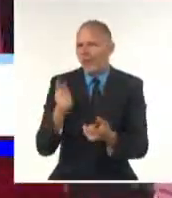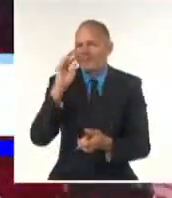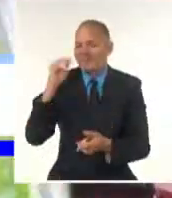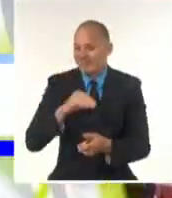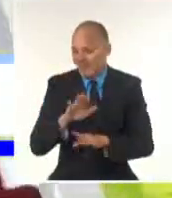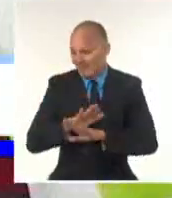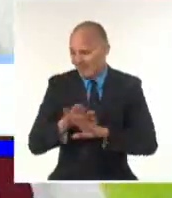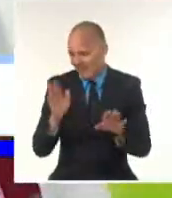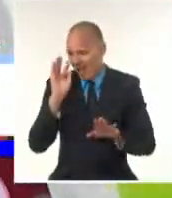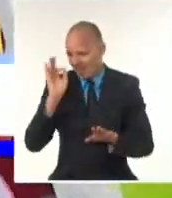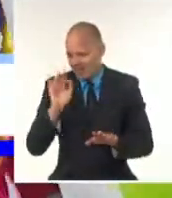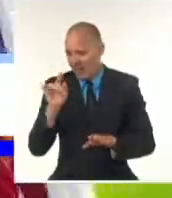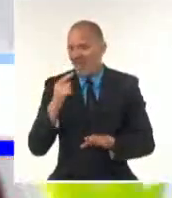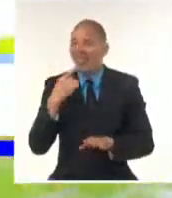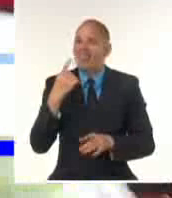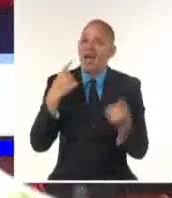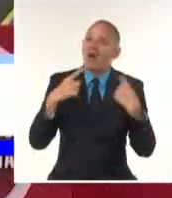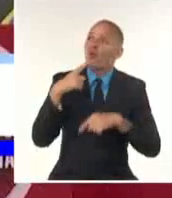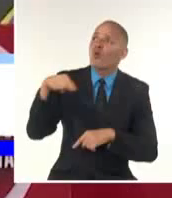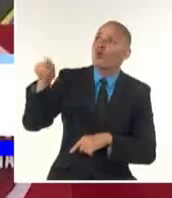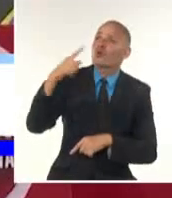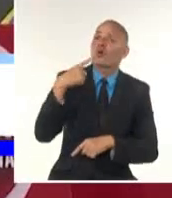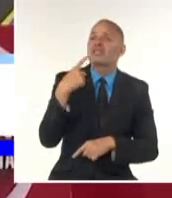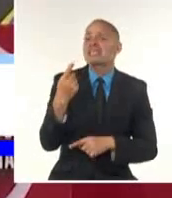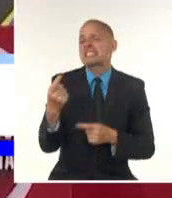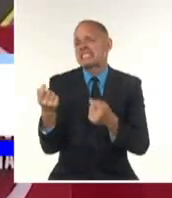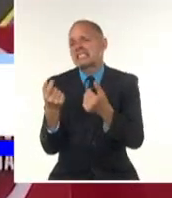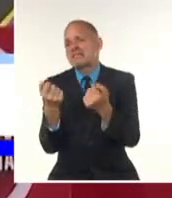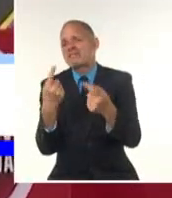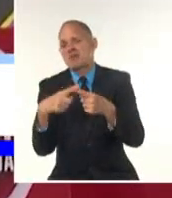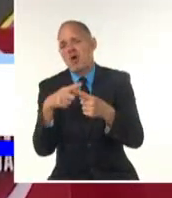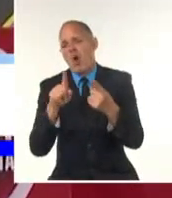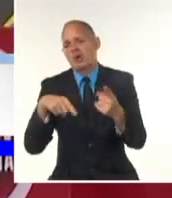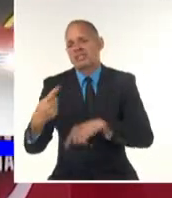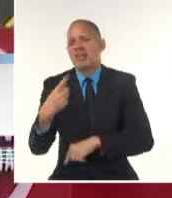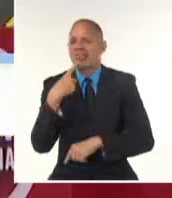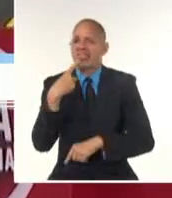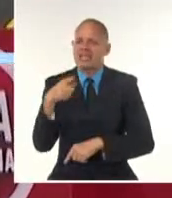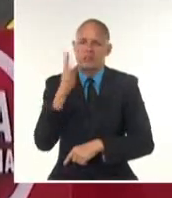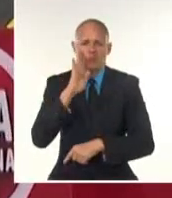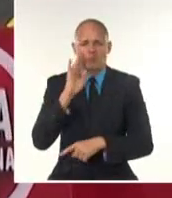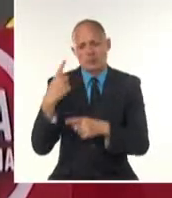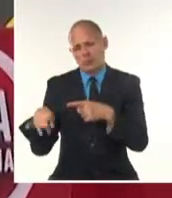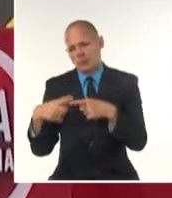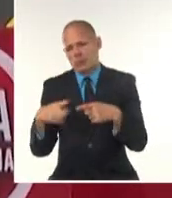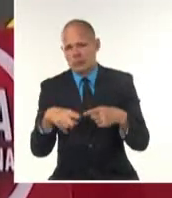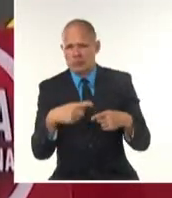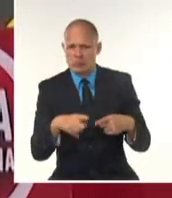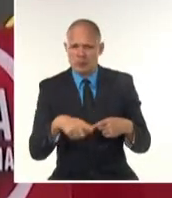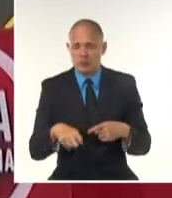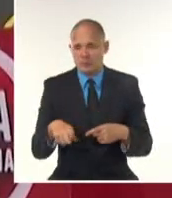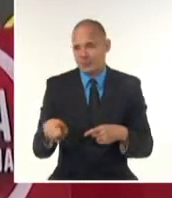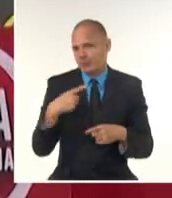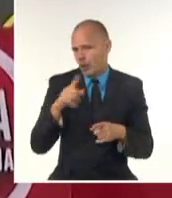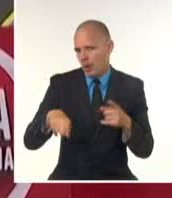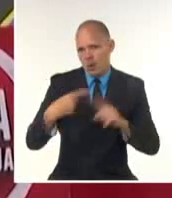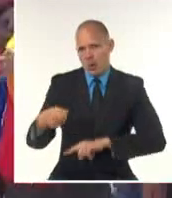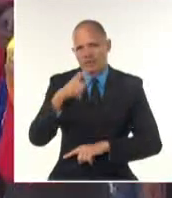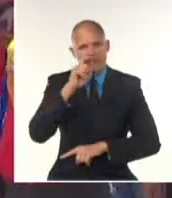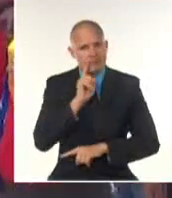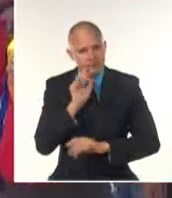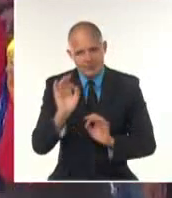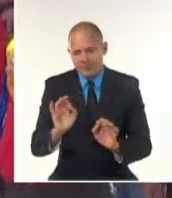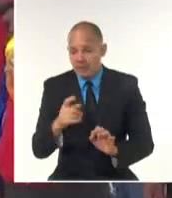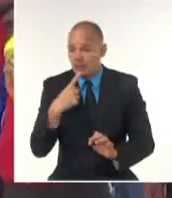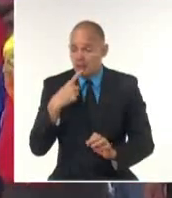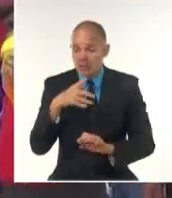y también cuenta con votos impresos para su verificación, cierro las comillas. Destaca además que desde 1998 en Venezuela